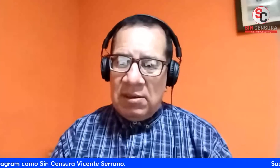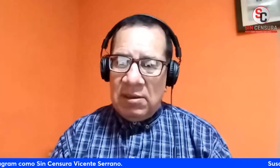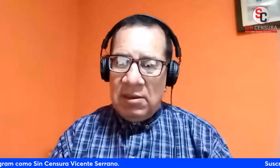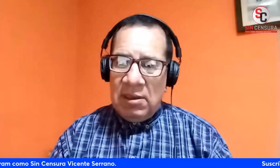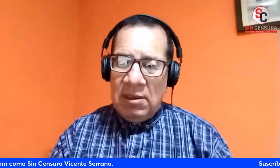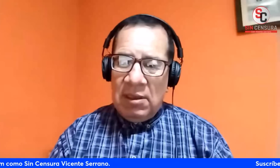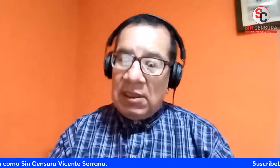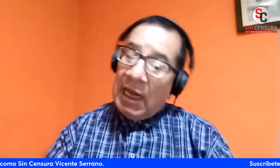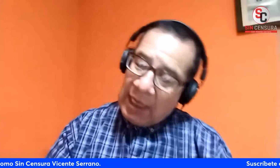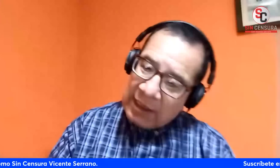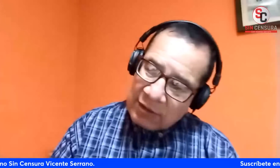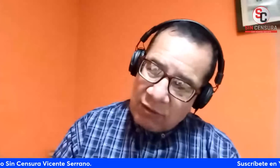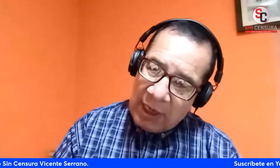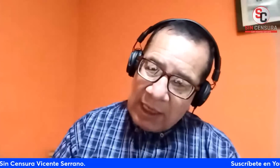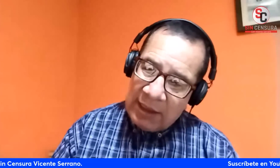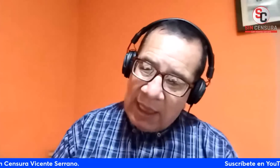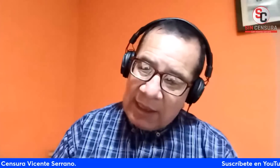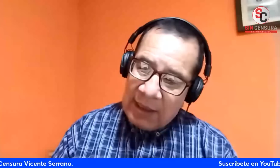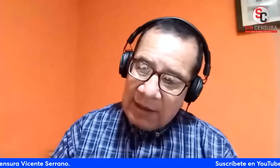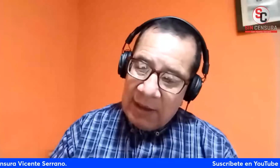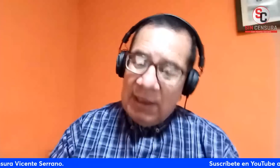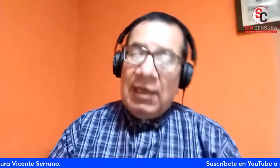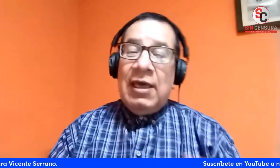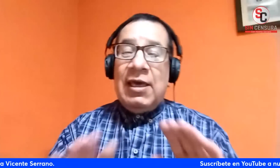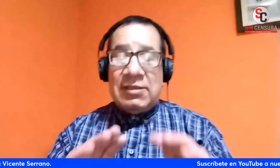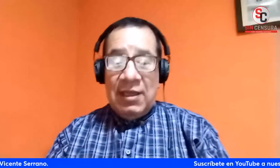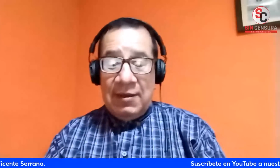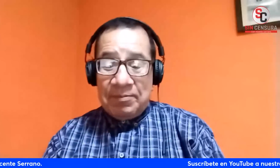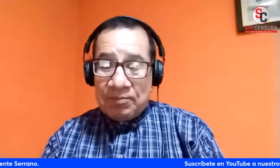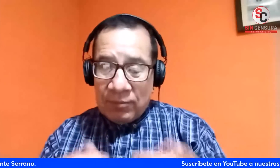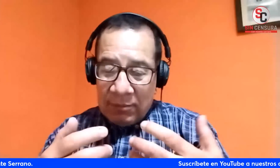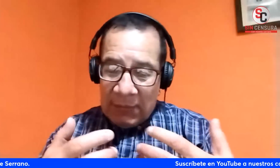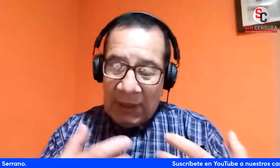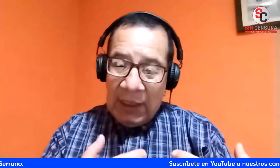este país. Y Alejandra solo la candidata.